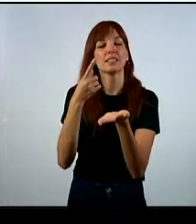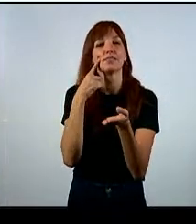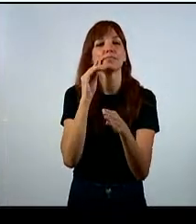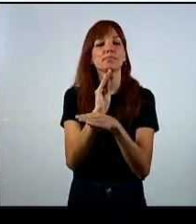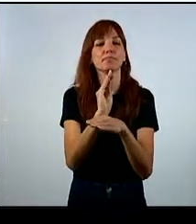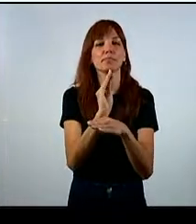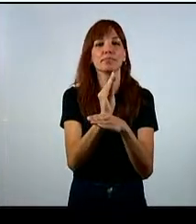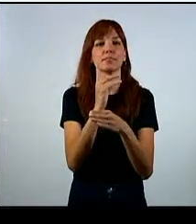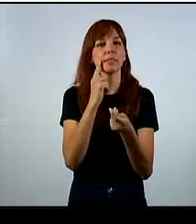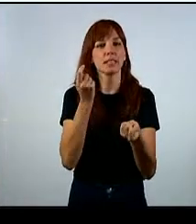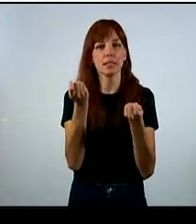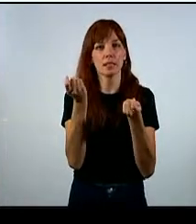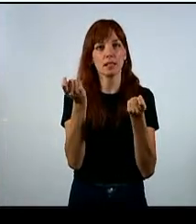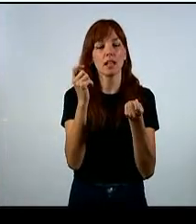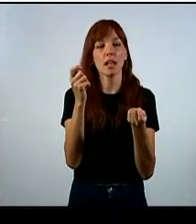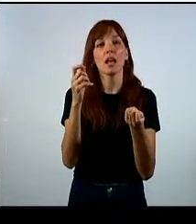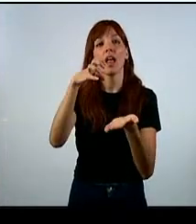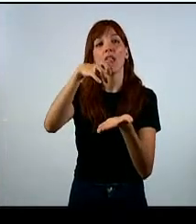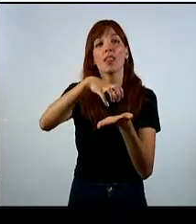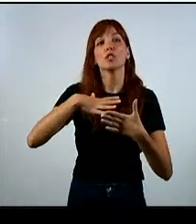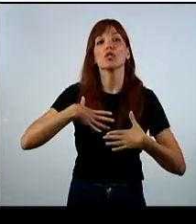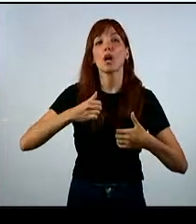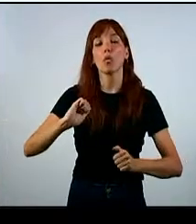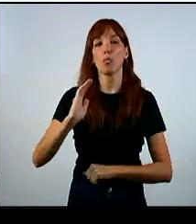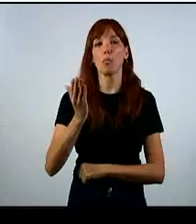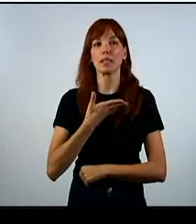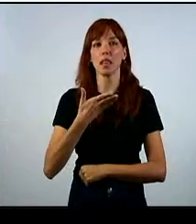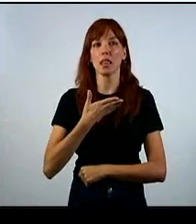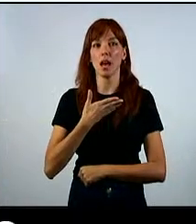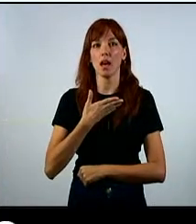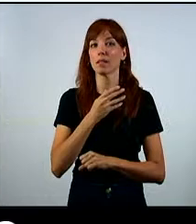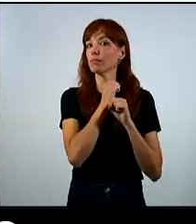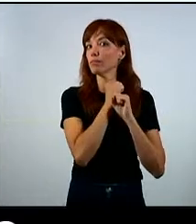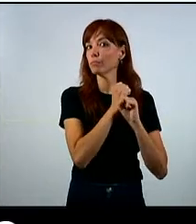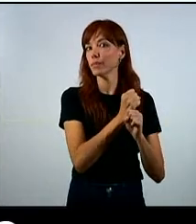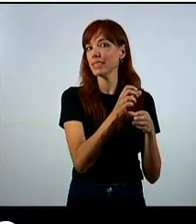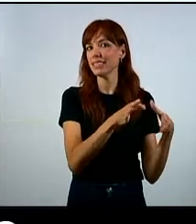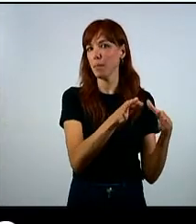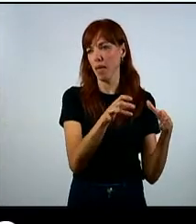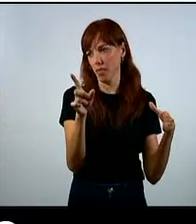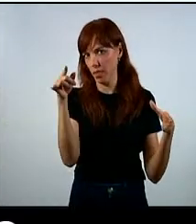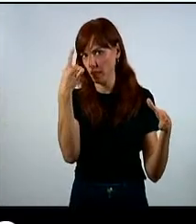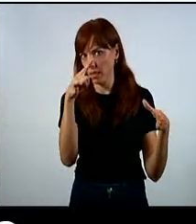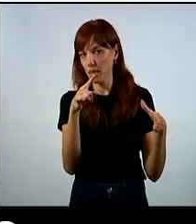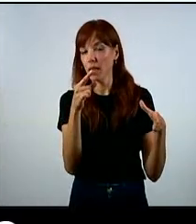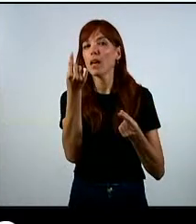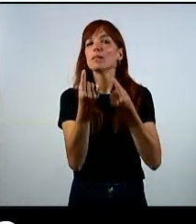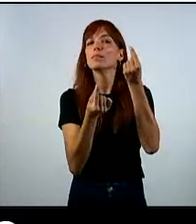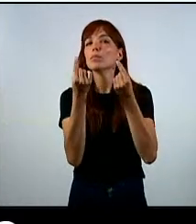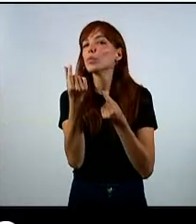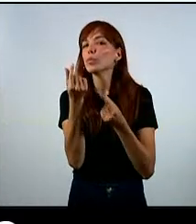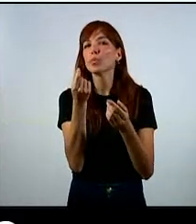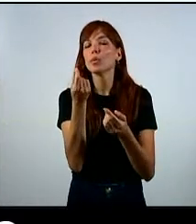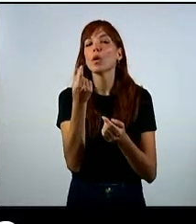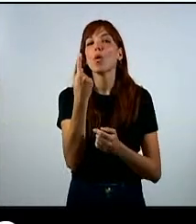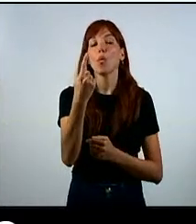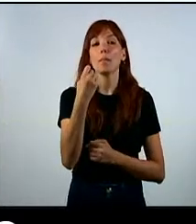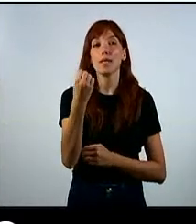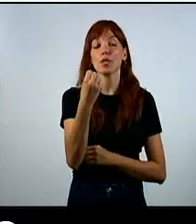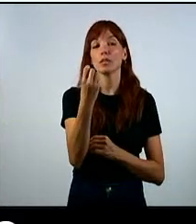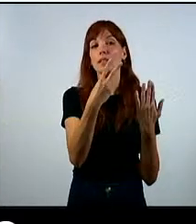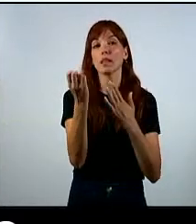Centro Sociosanitario de Plasencia, adscrito al SEPAZ, como saben, con un presupuesto de